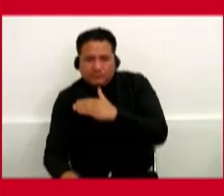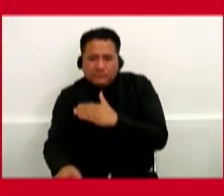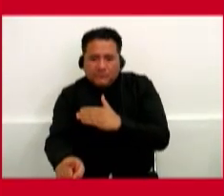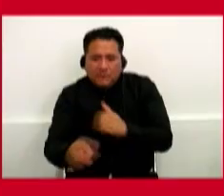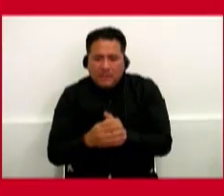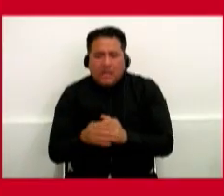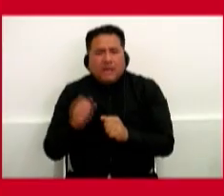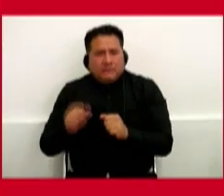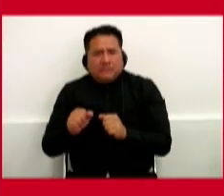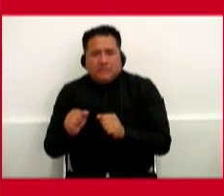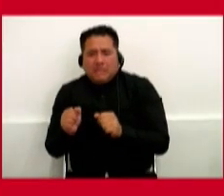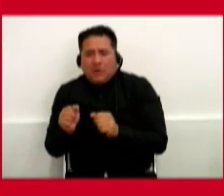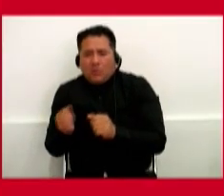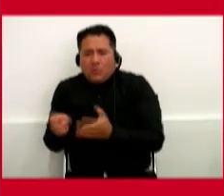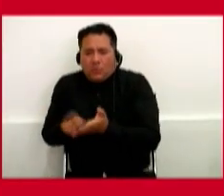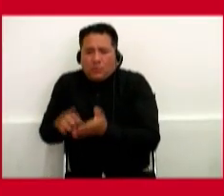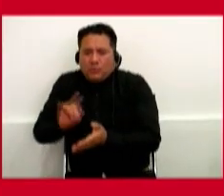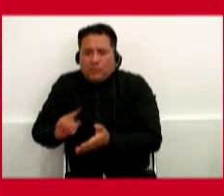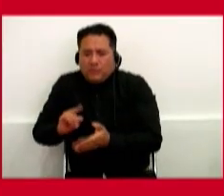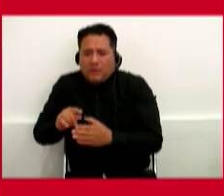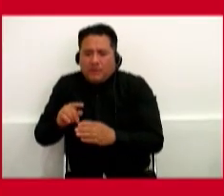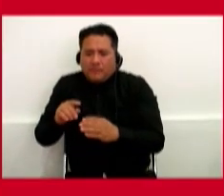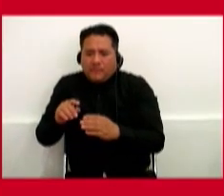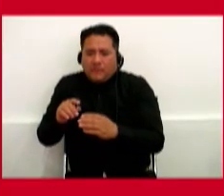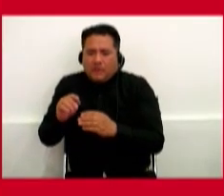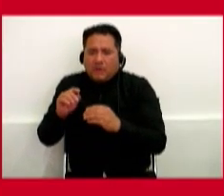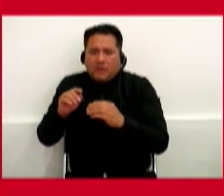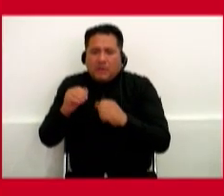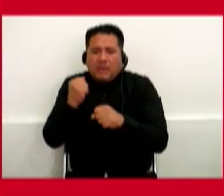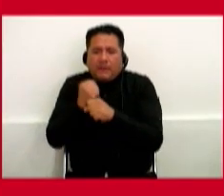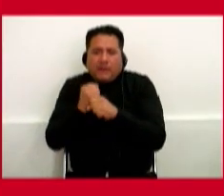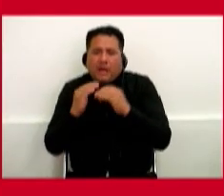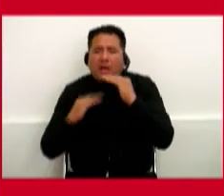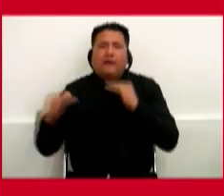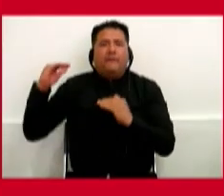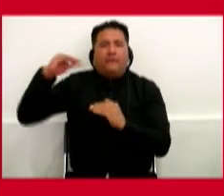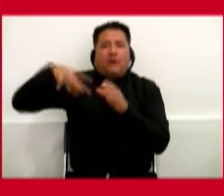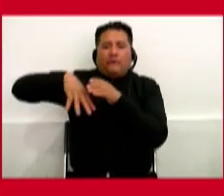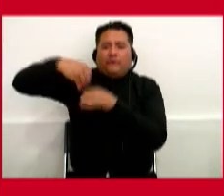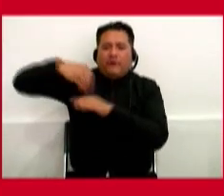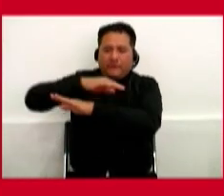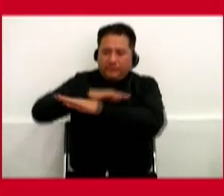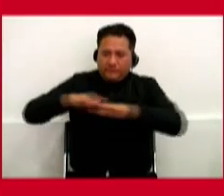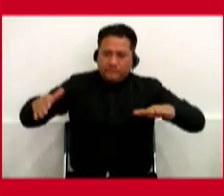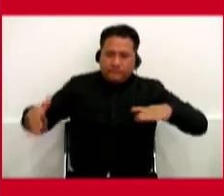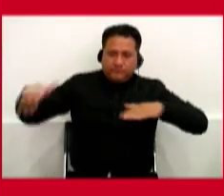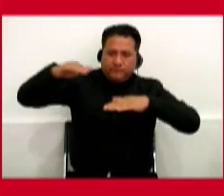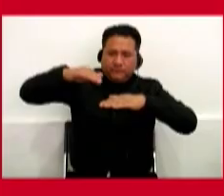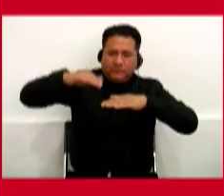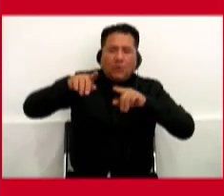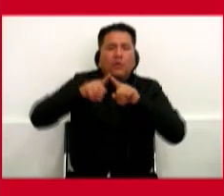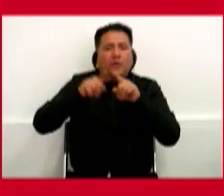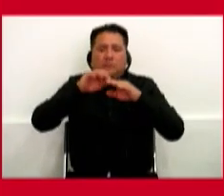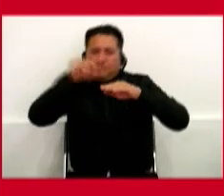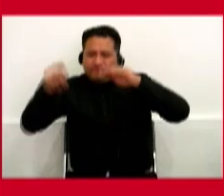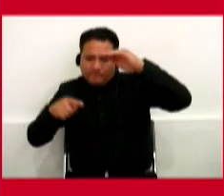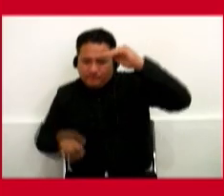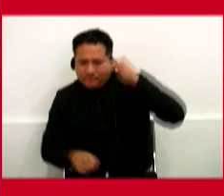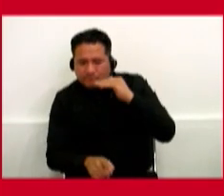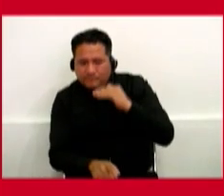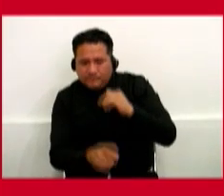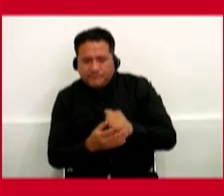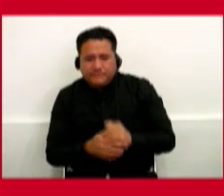labores subterráneas como a labores superficiales, ¿no? Y he rescatado de este manual en particular lo